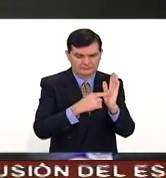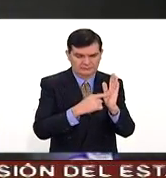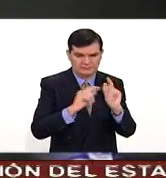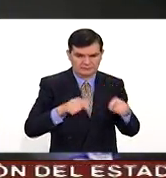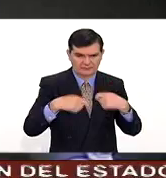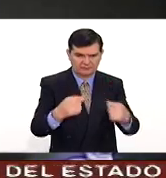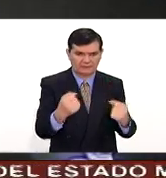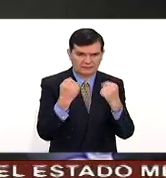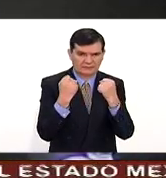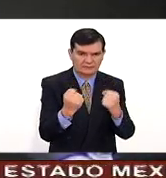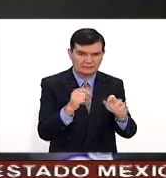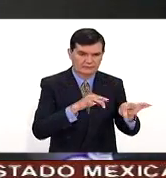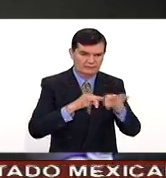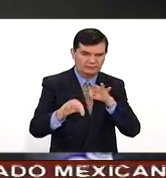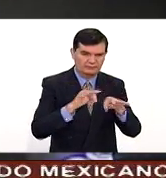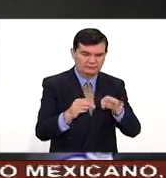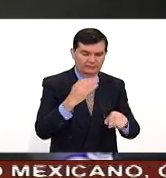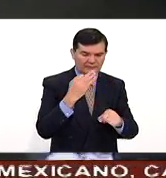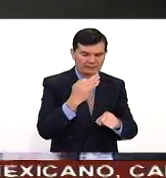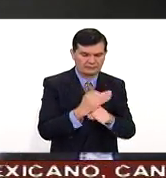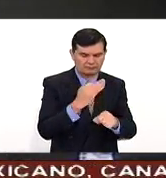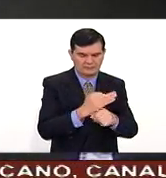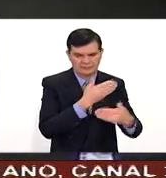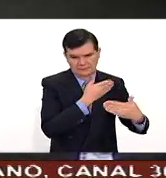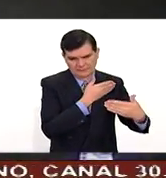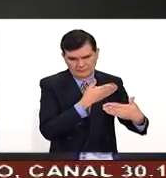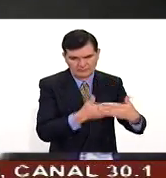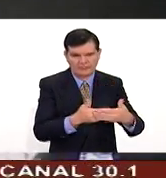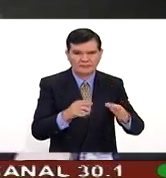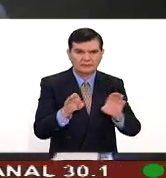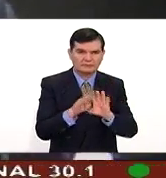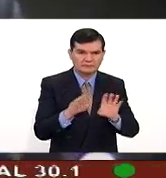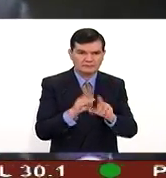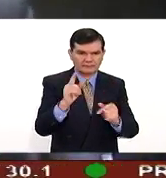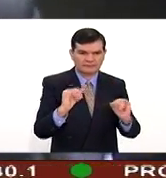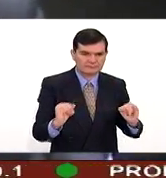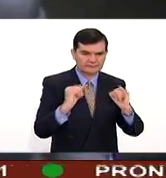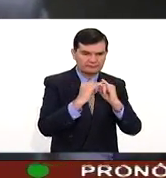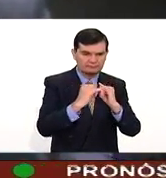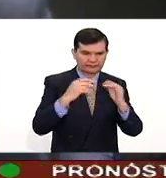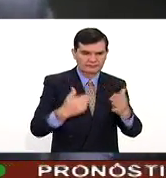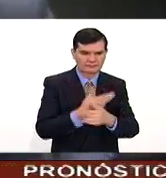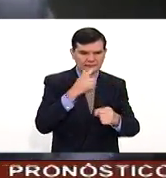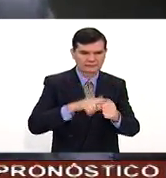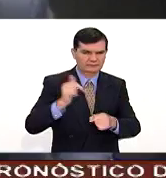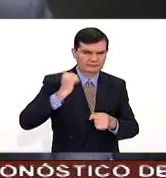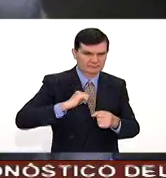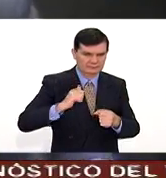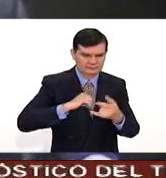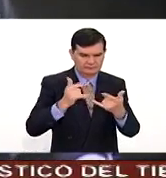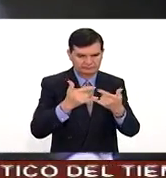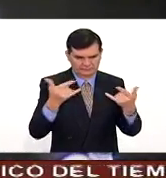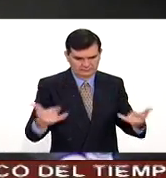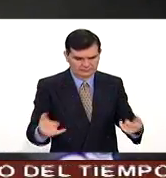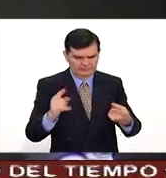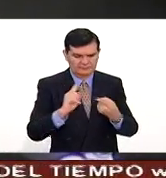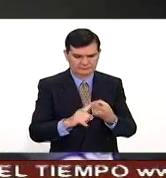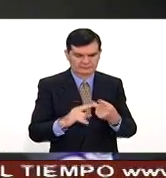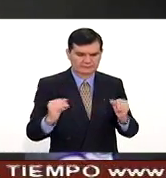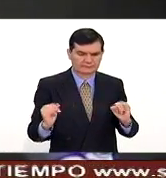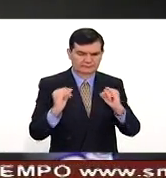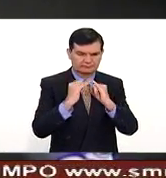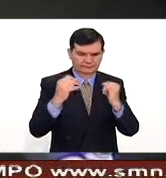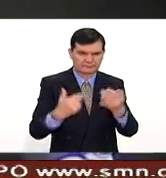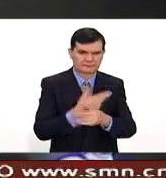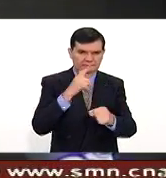y reconocer el trabajo que hasta ahora han llevado a cabo el Instituto Nacional de Antropología e Historia, el